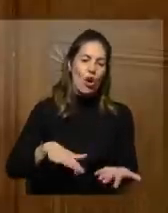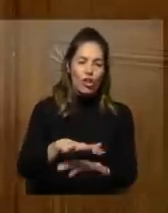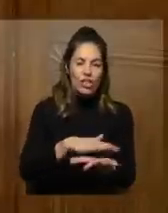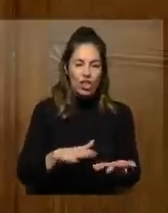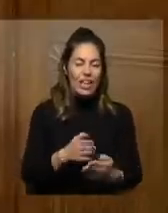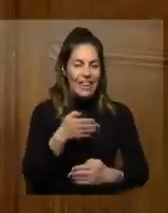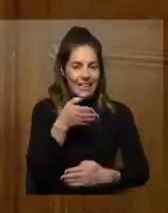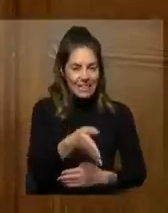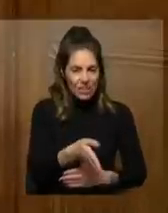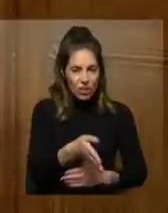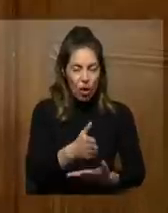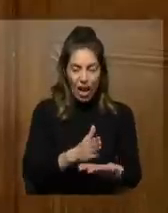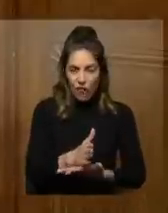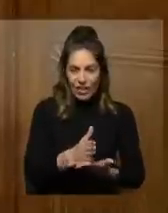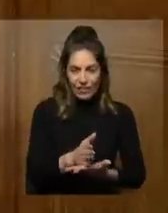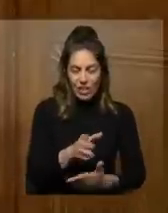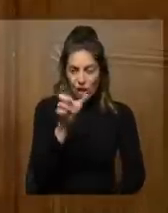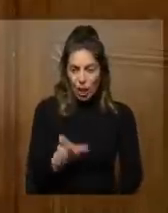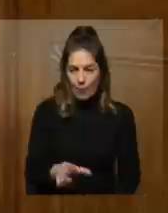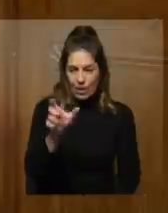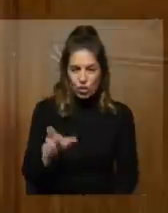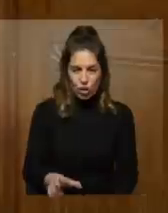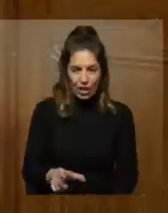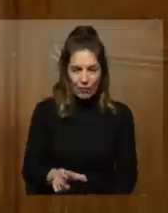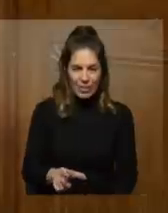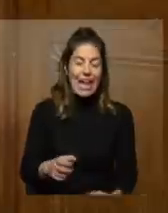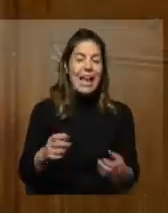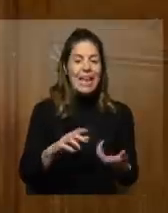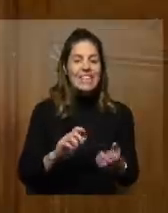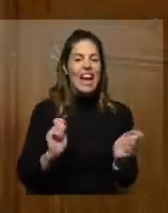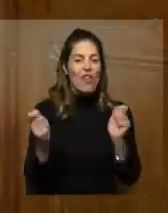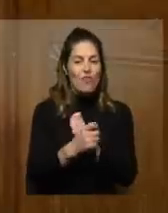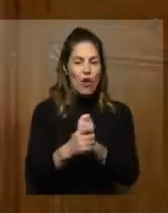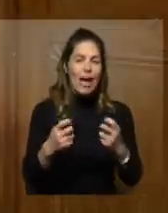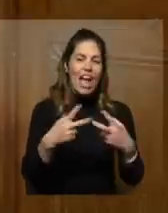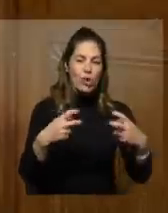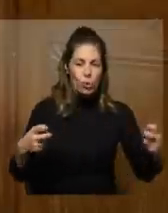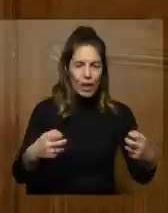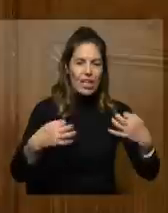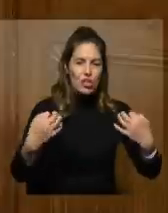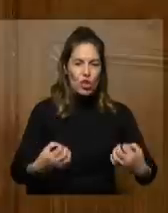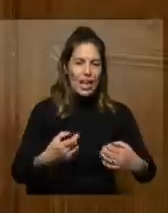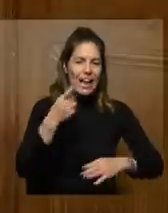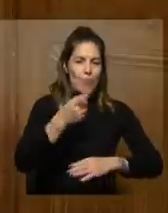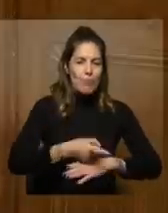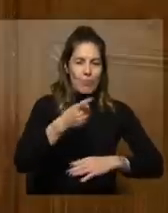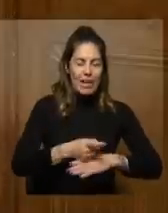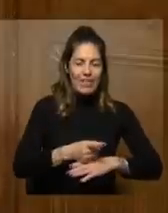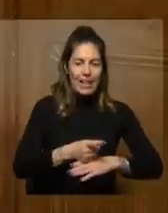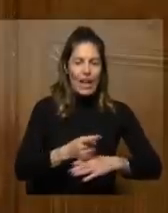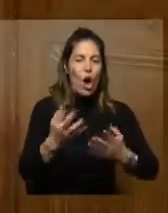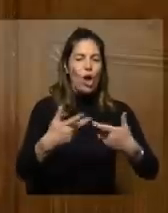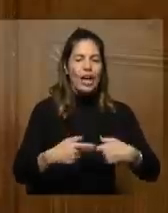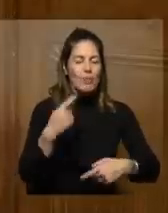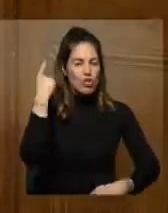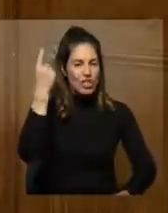acceso a las prestaciones a la gente las las estructurales son las mandatadas por organismos internacionales de crédito